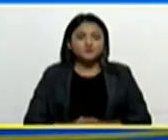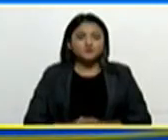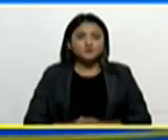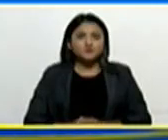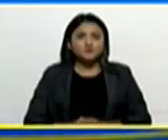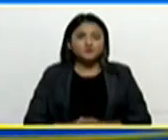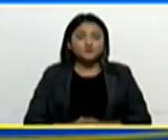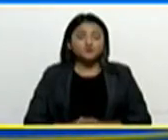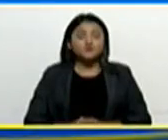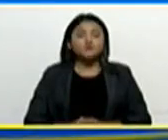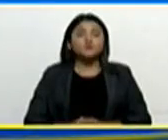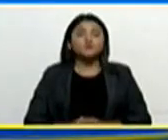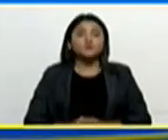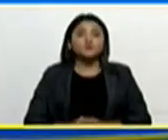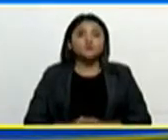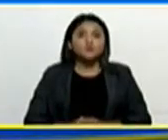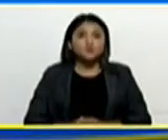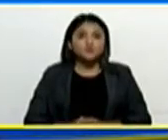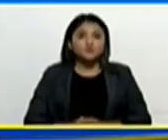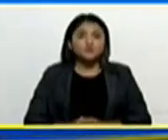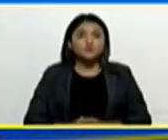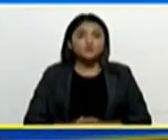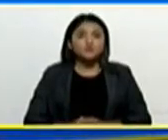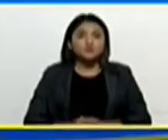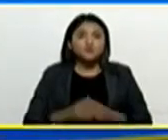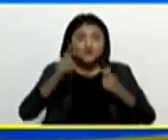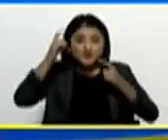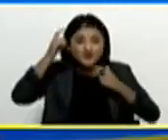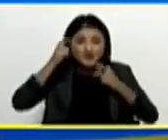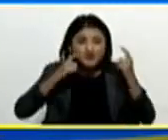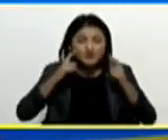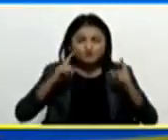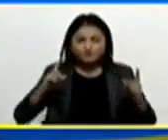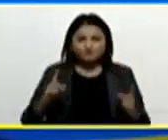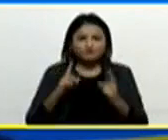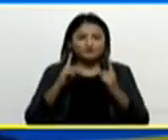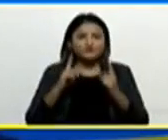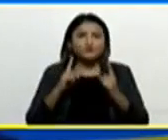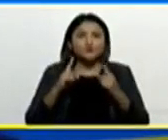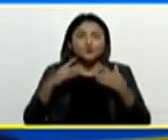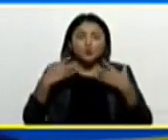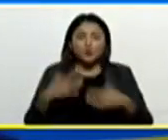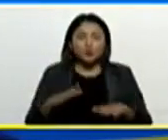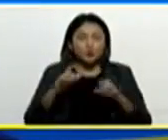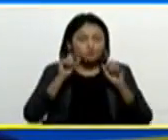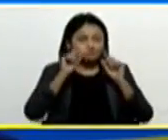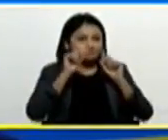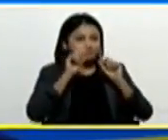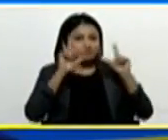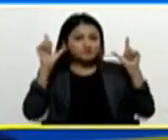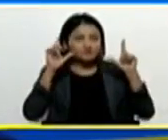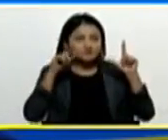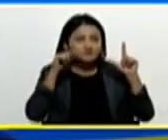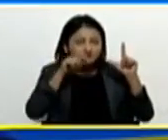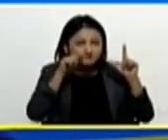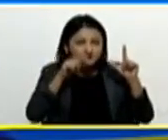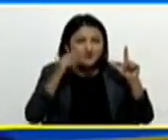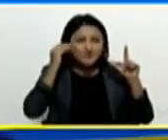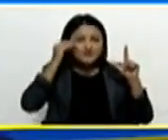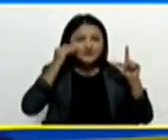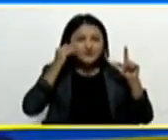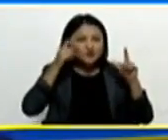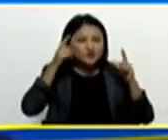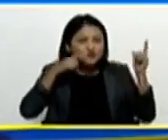después que Chávez habló, yo estaba totalmente asombrado,